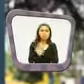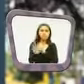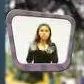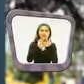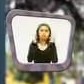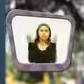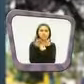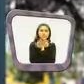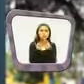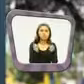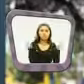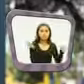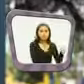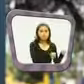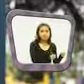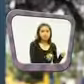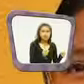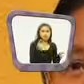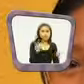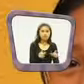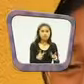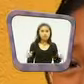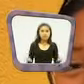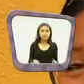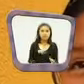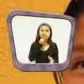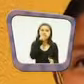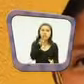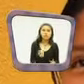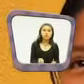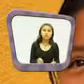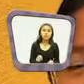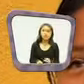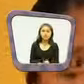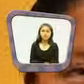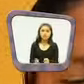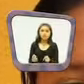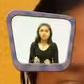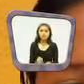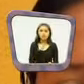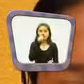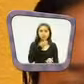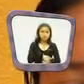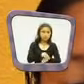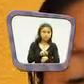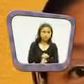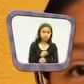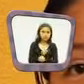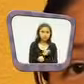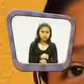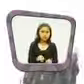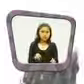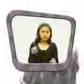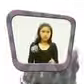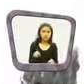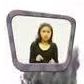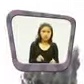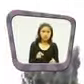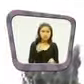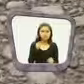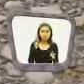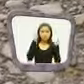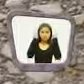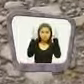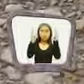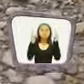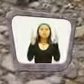a la familia, llevarlo en el lugar seguro. Y que no echen agua porque la tierra se humedece. Para ello tenemos que